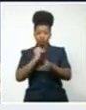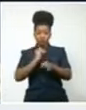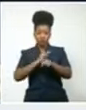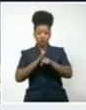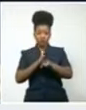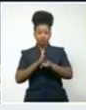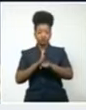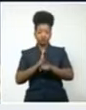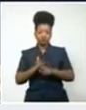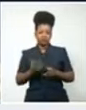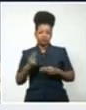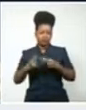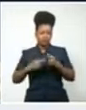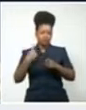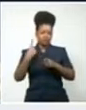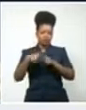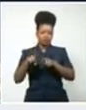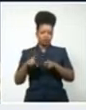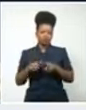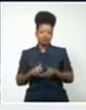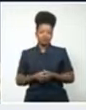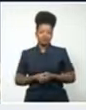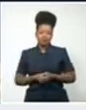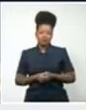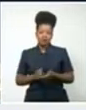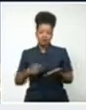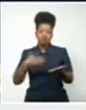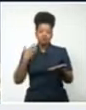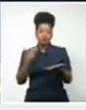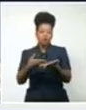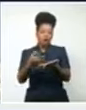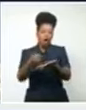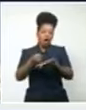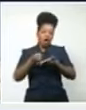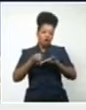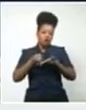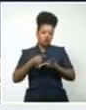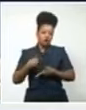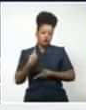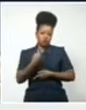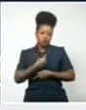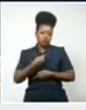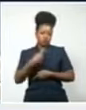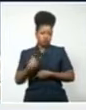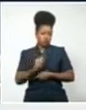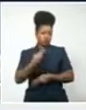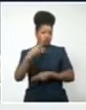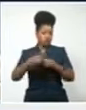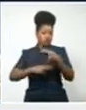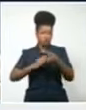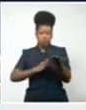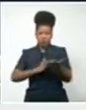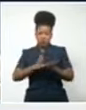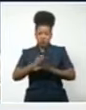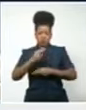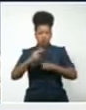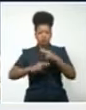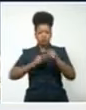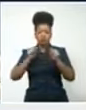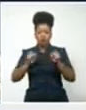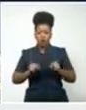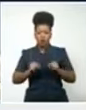test permite, que es lo que se está haciendo, o se va a continuar haciendo ahora con el estudio